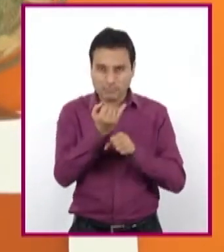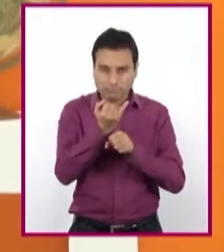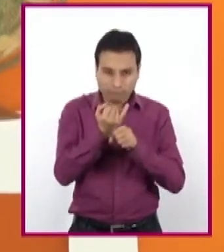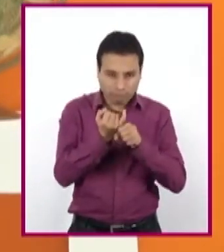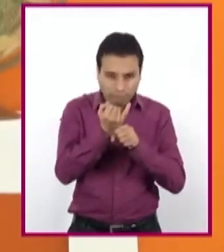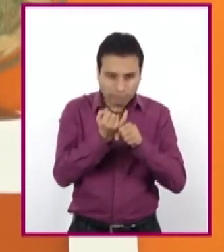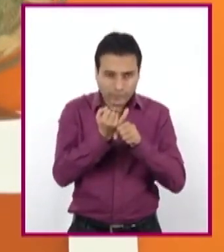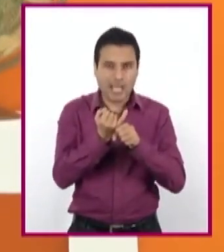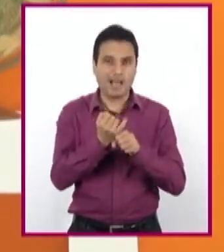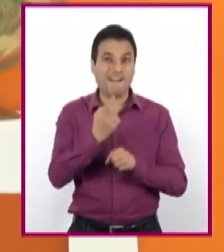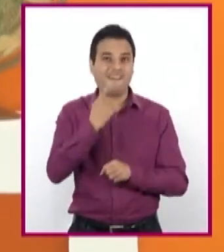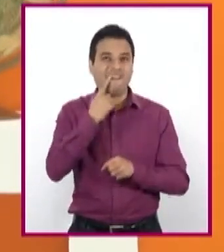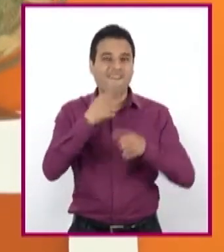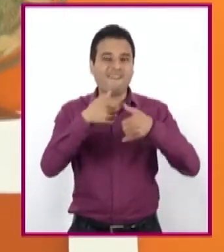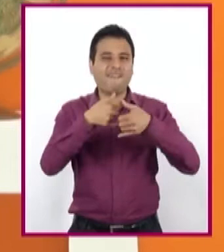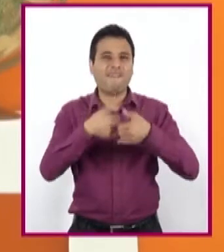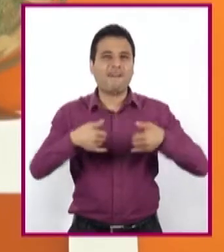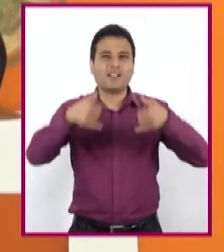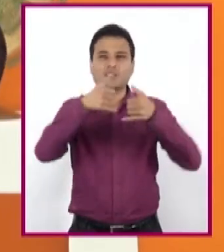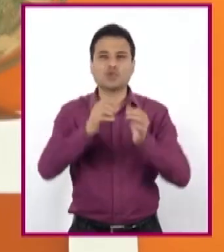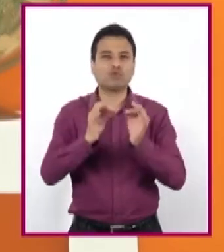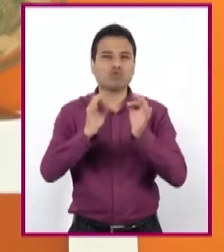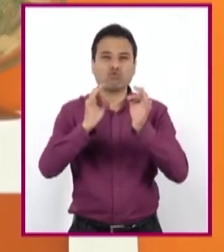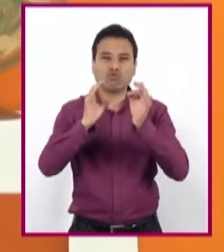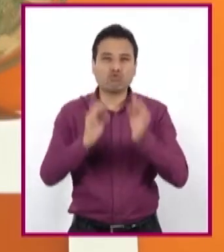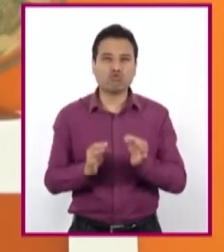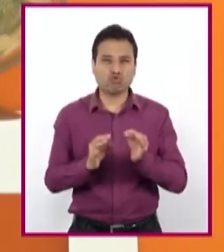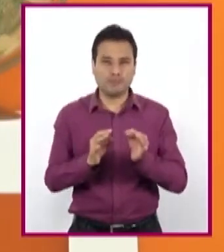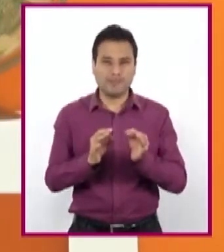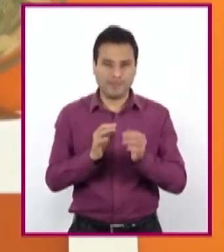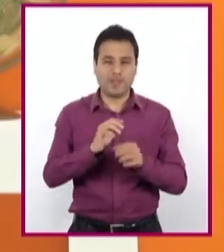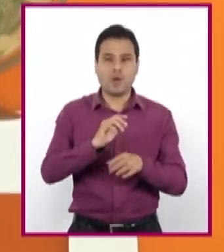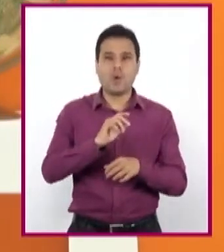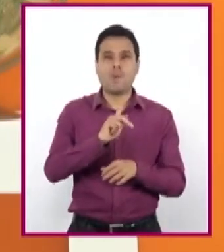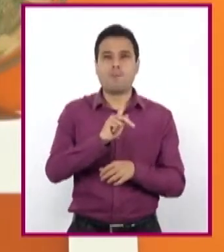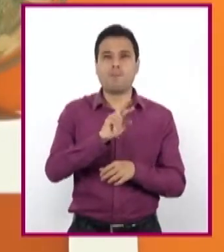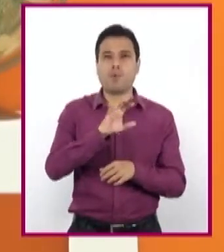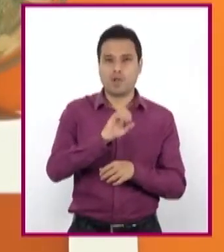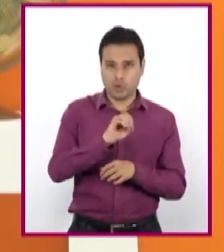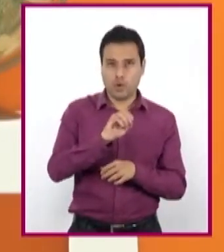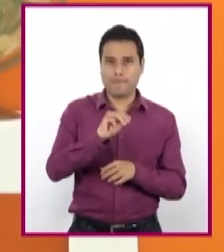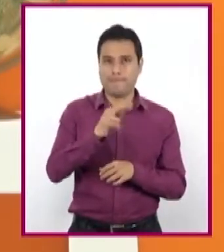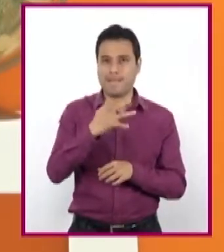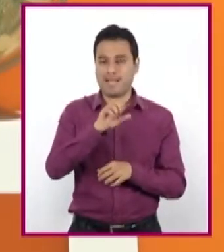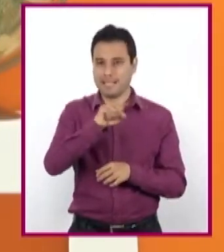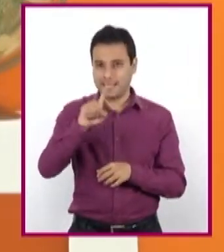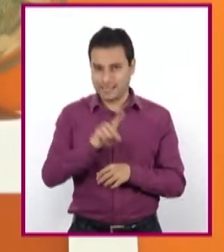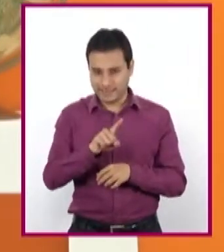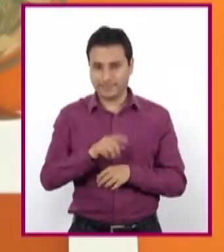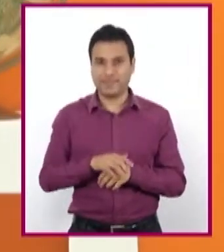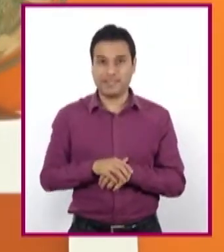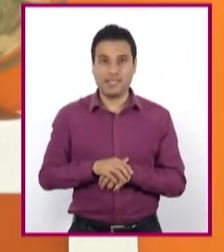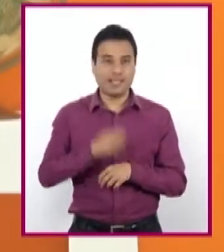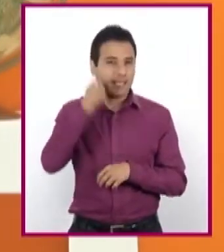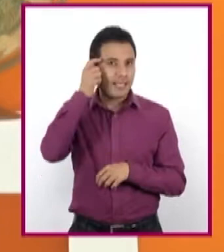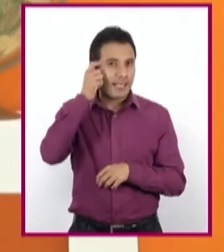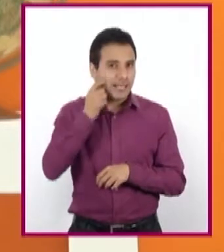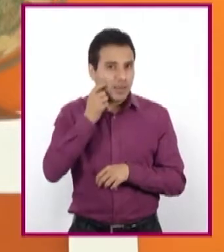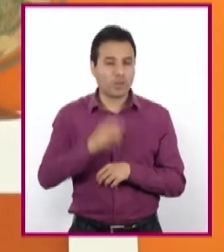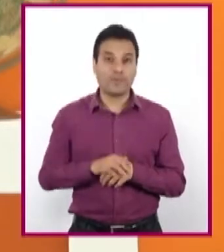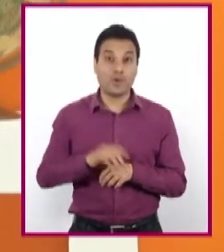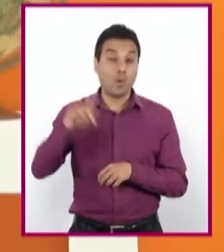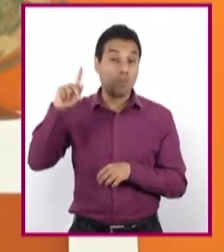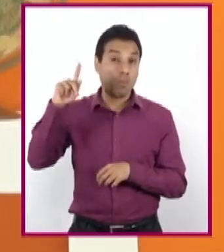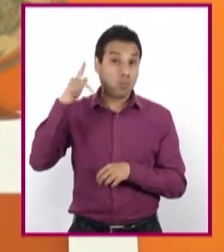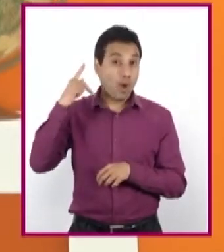las cerámicas más antiguas, procedentes de Puerto Marqués, Guerrero, de Tehuacán, Puebla y